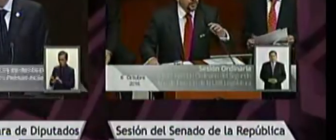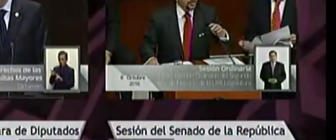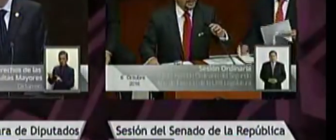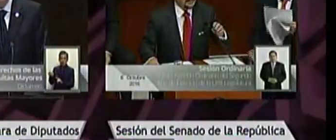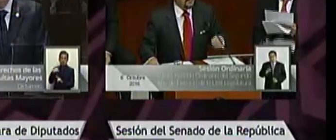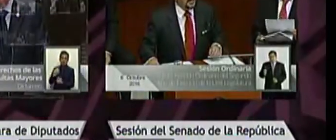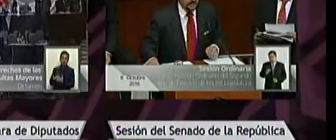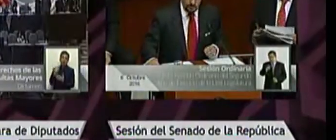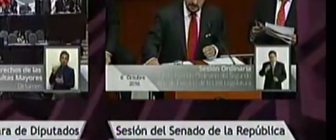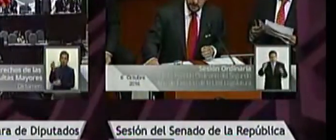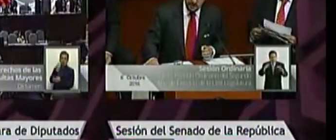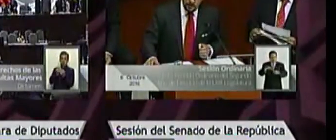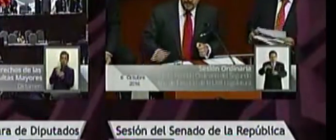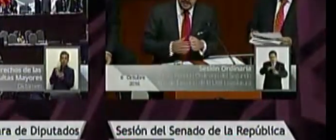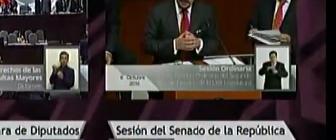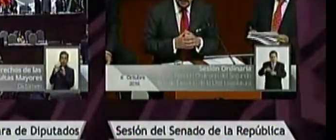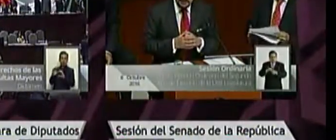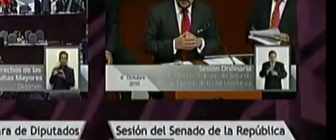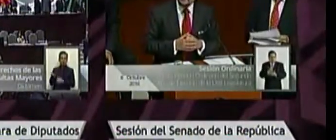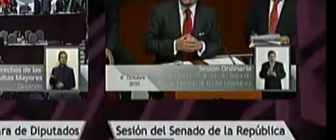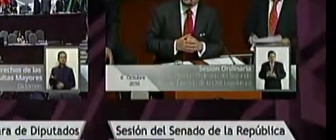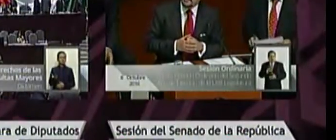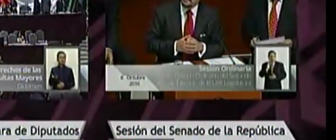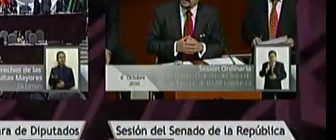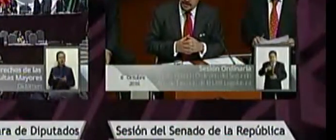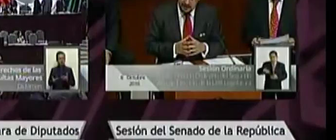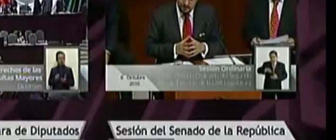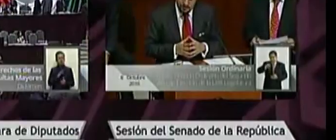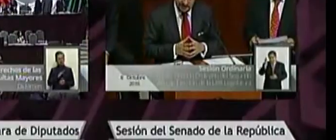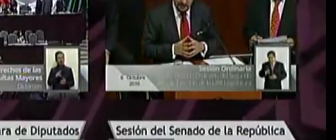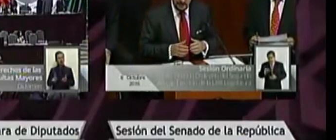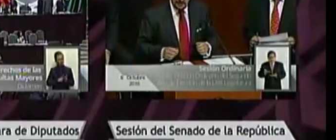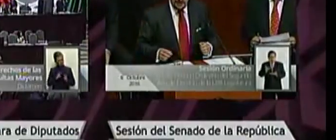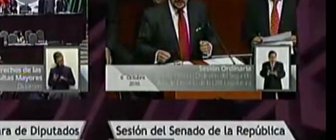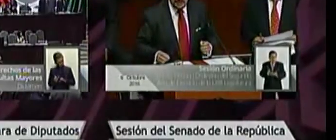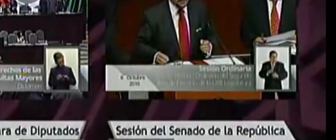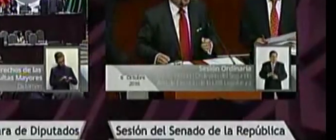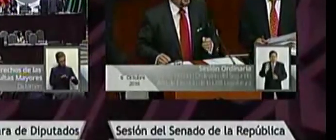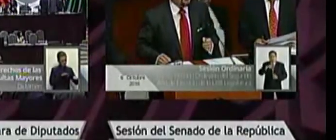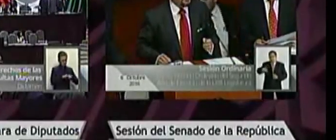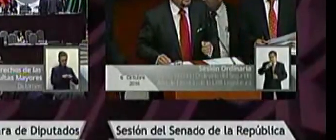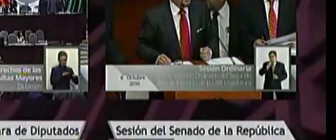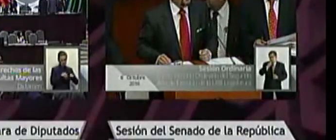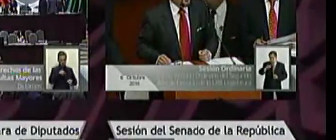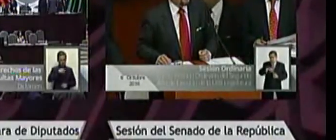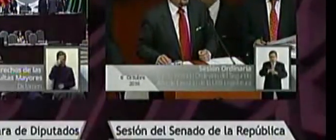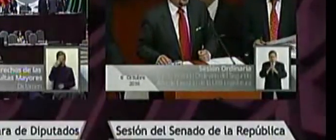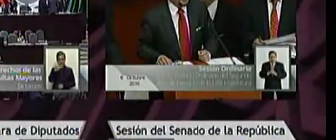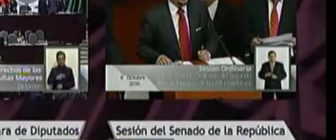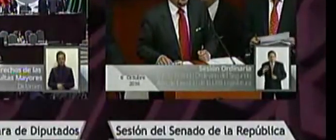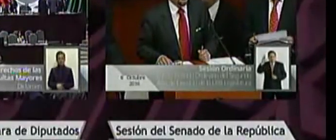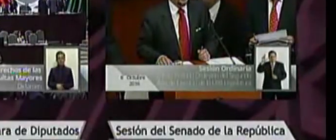y pagar esta deuda familiar, podrán volver a reintegrarse a la fuerza productiva de nuestro país.